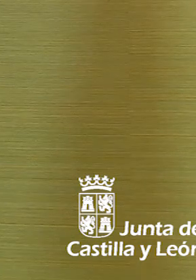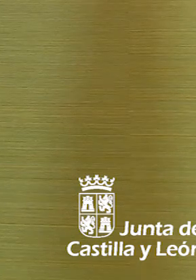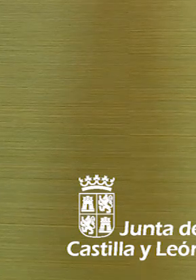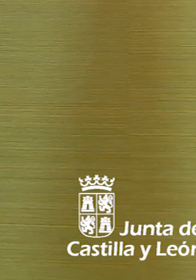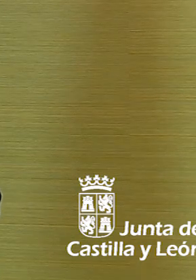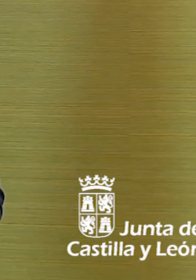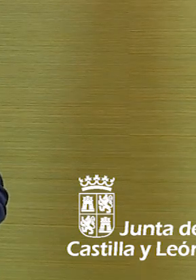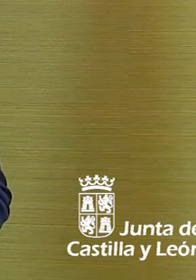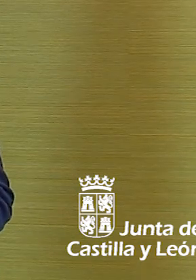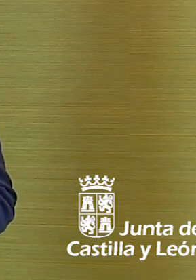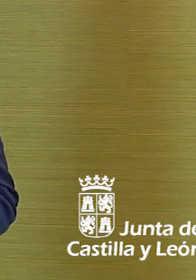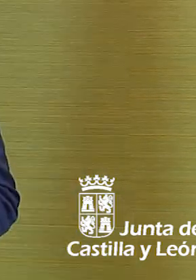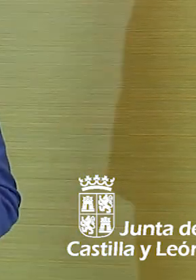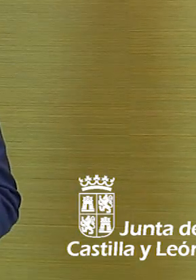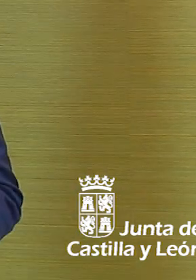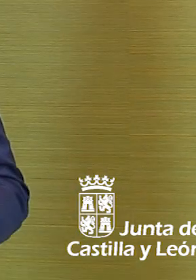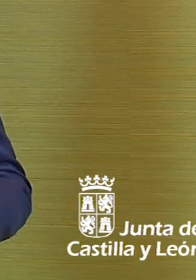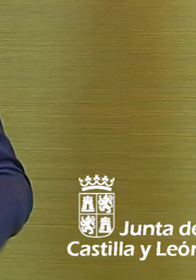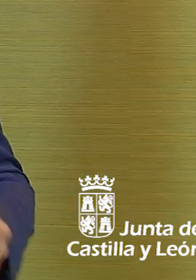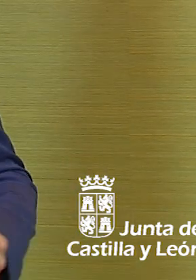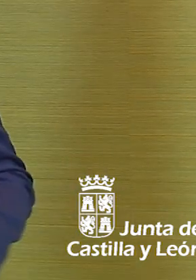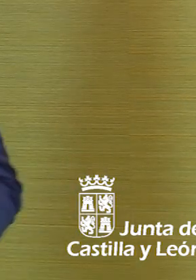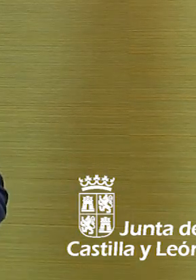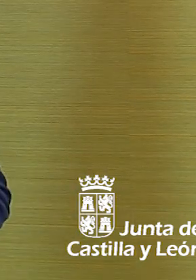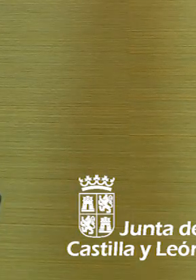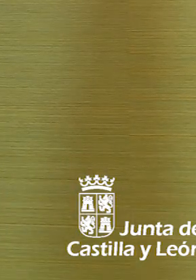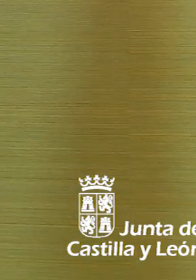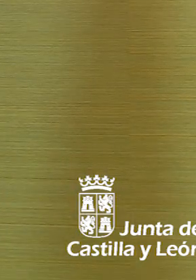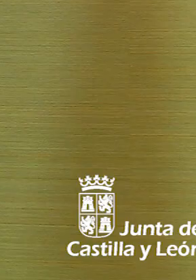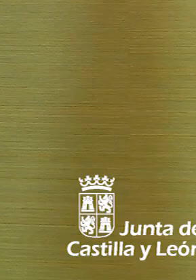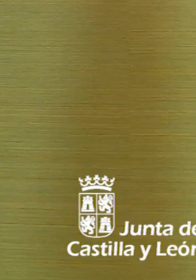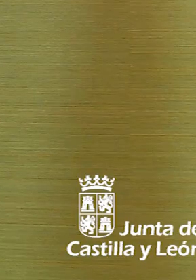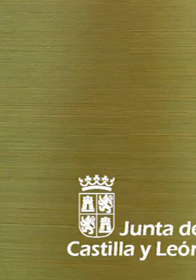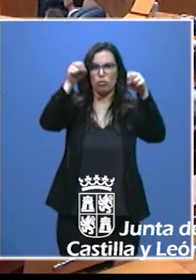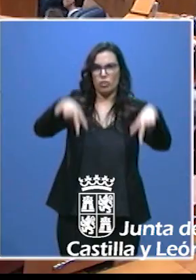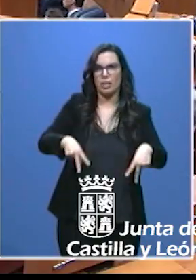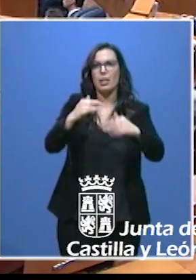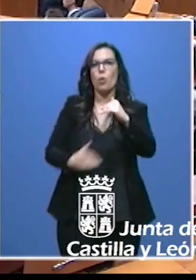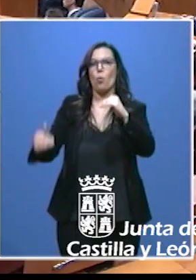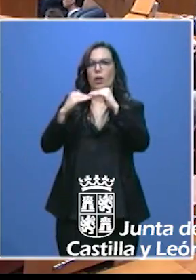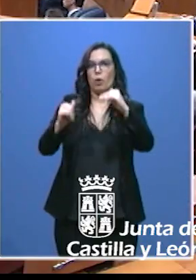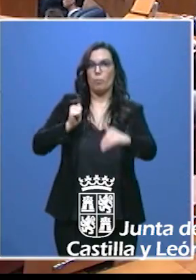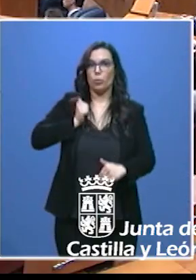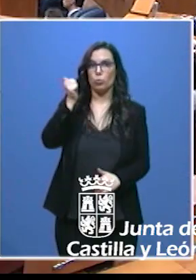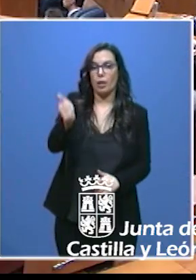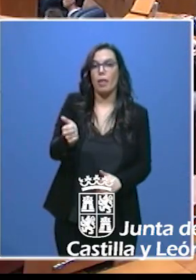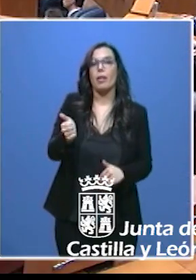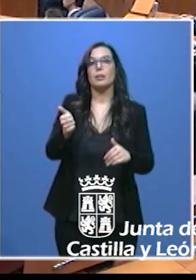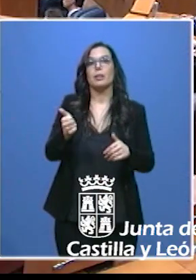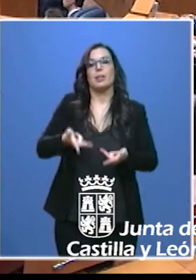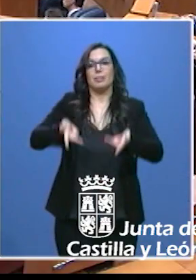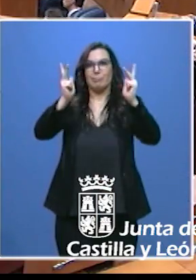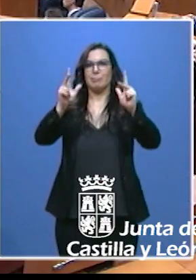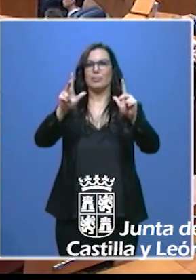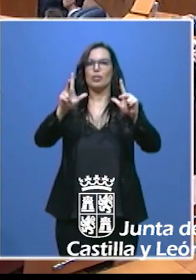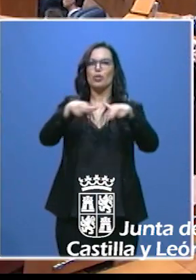más importantes del panorama social de nuestra comunidad autónoma. El presidente de la Junta ha vinculado este